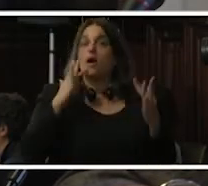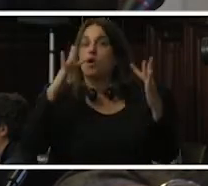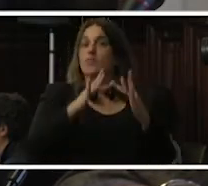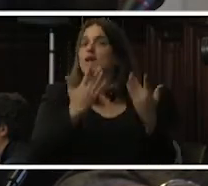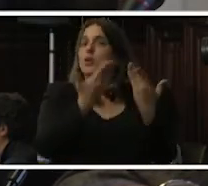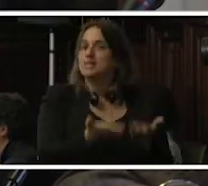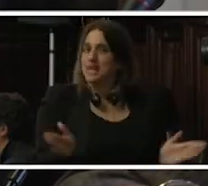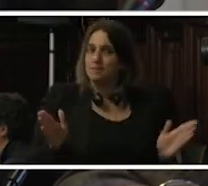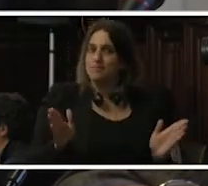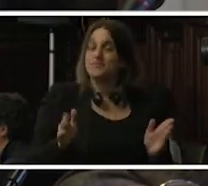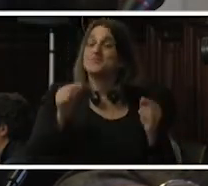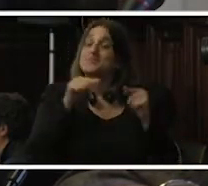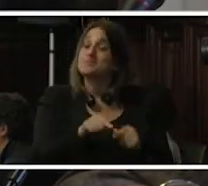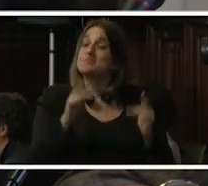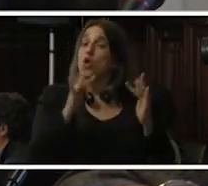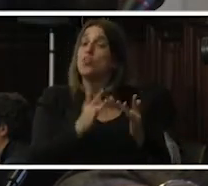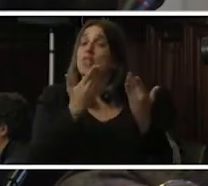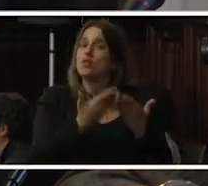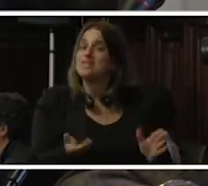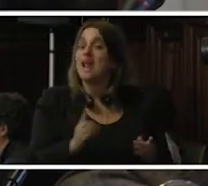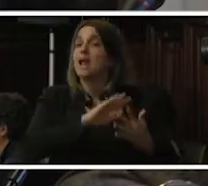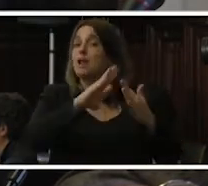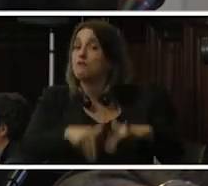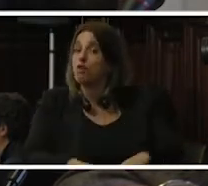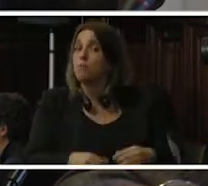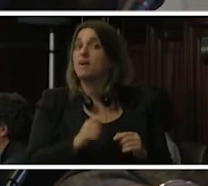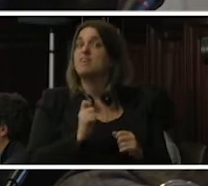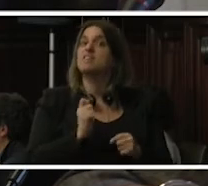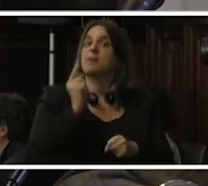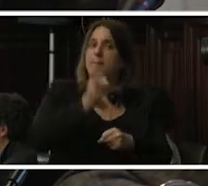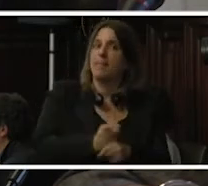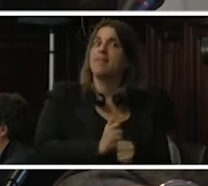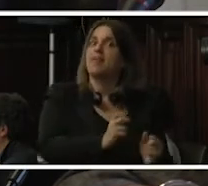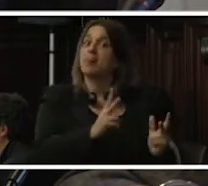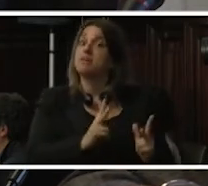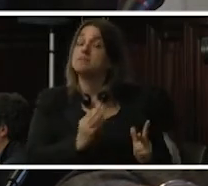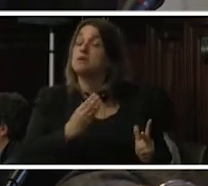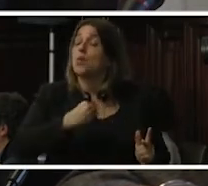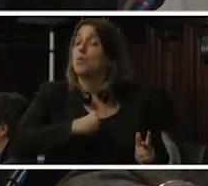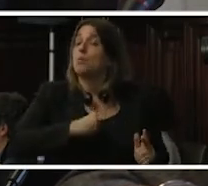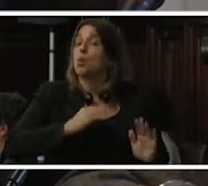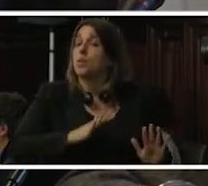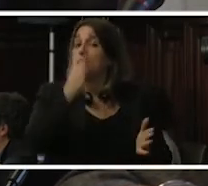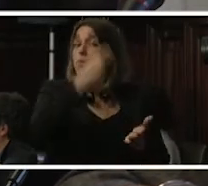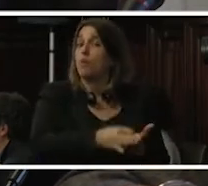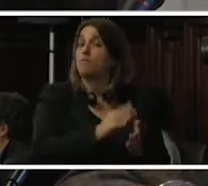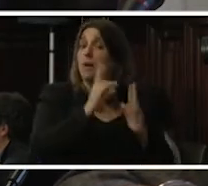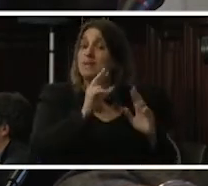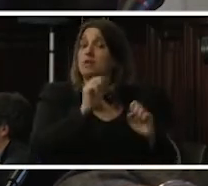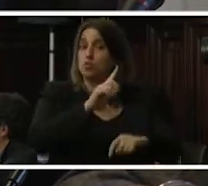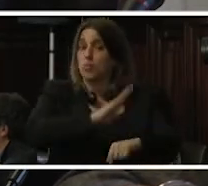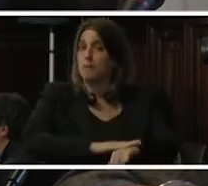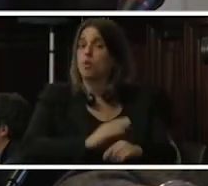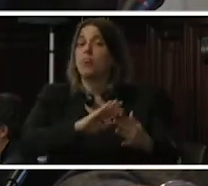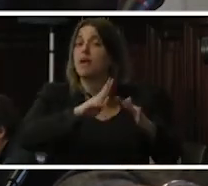inicial. Allí el ritmo lo tiene que poner voluntariamente el pueblo indígena, cómo quiere